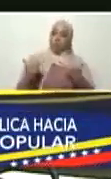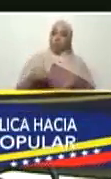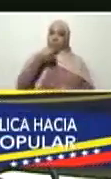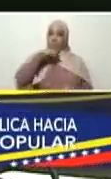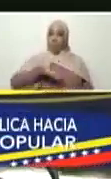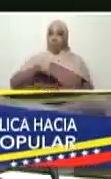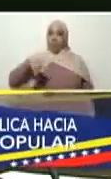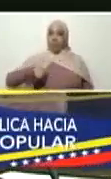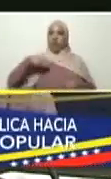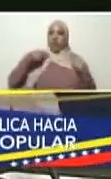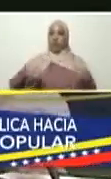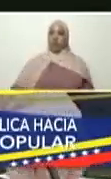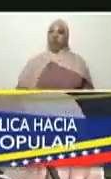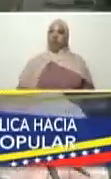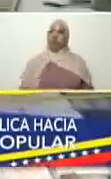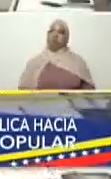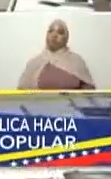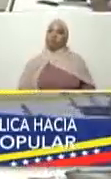de la humanidad.